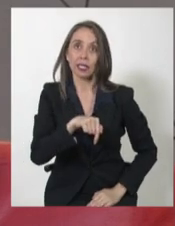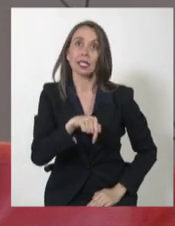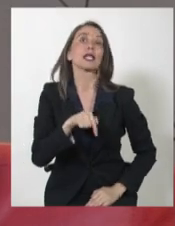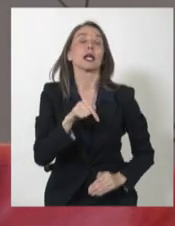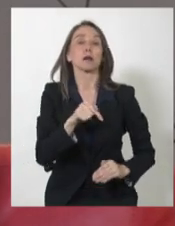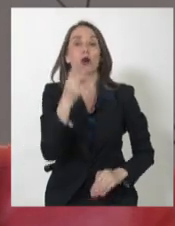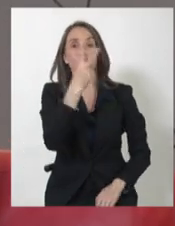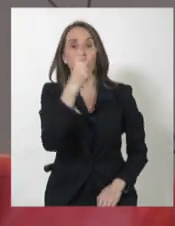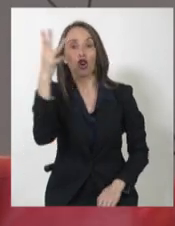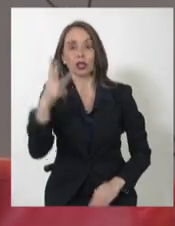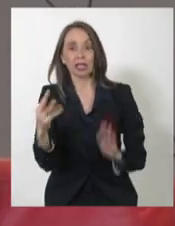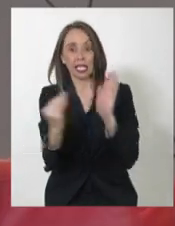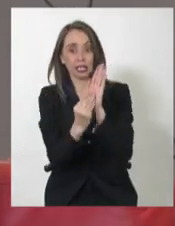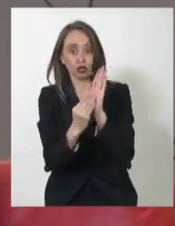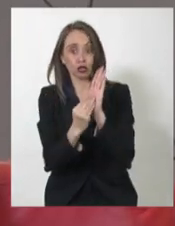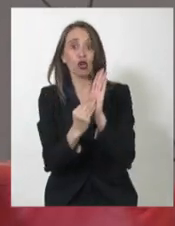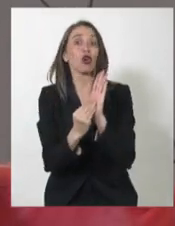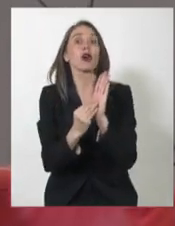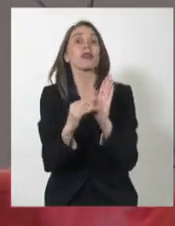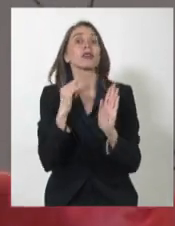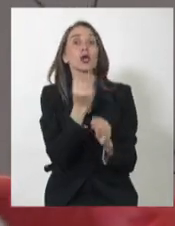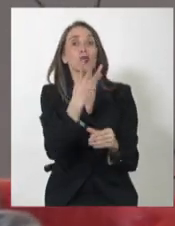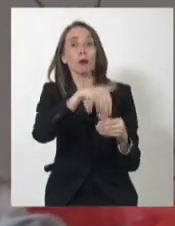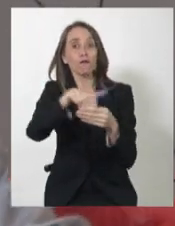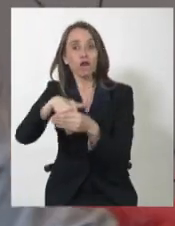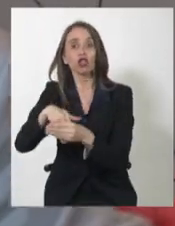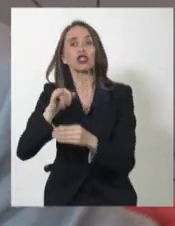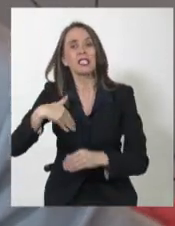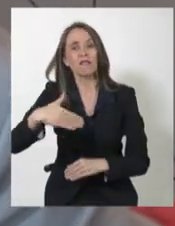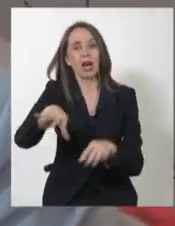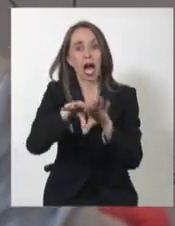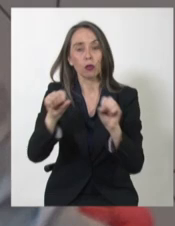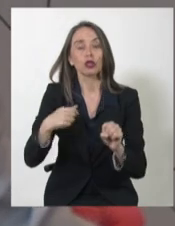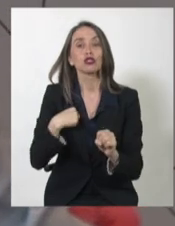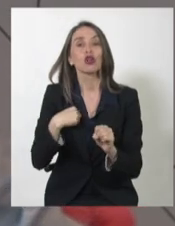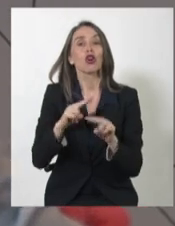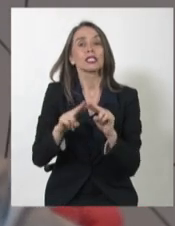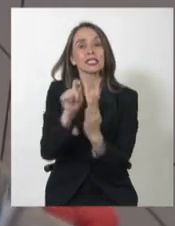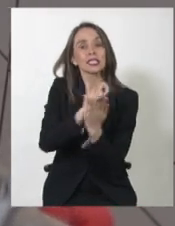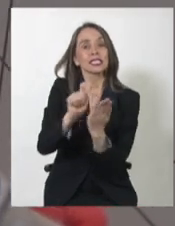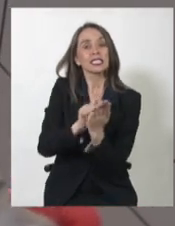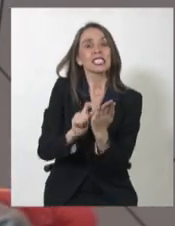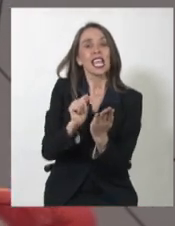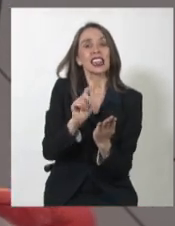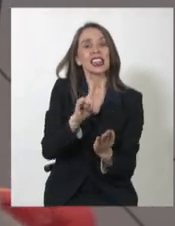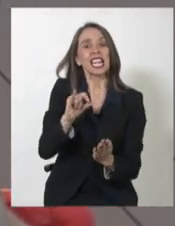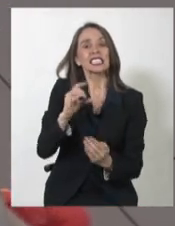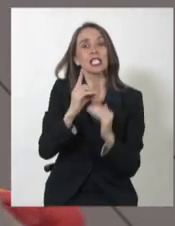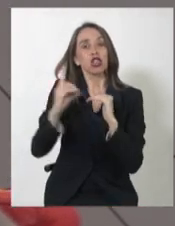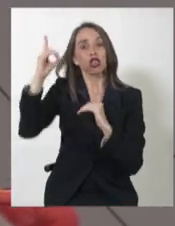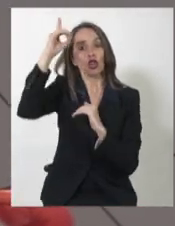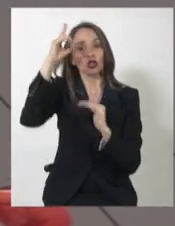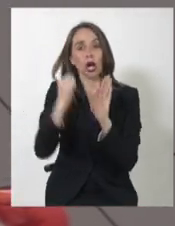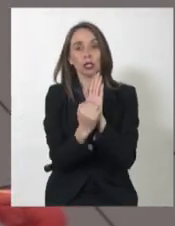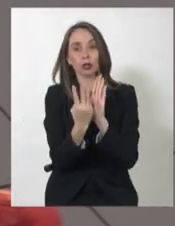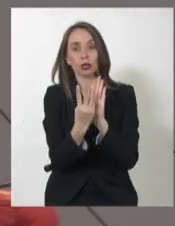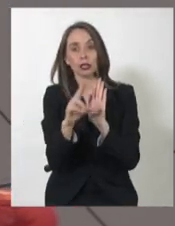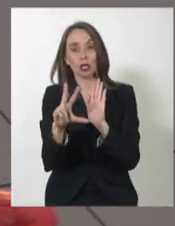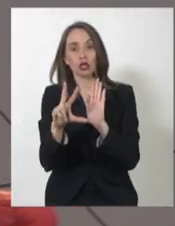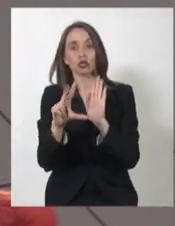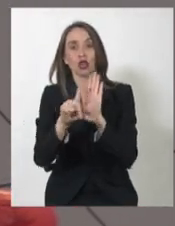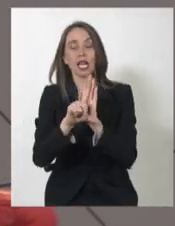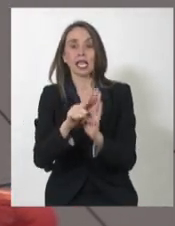de esto, y los dos tercios, vamos a llegar a un acuerdo. Yo en esto hice mi tesis doctoral. El artículo 38 de la ley de la Constitución